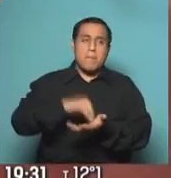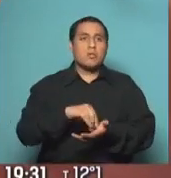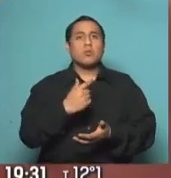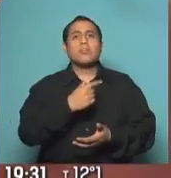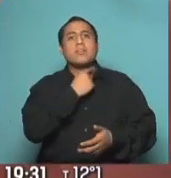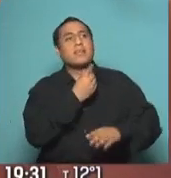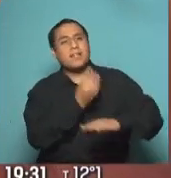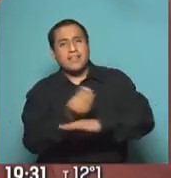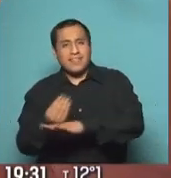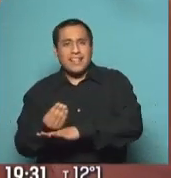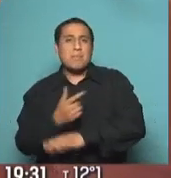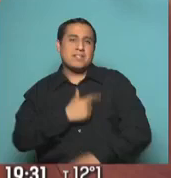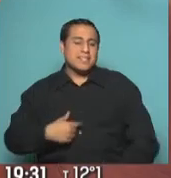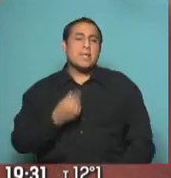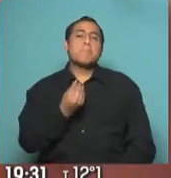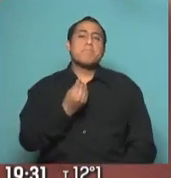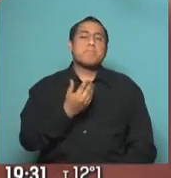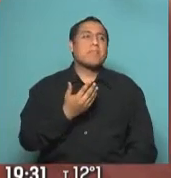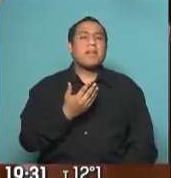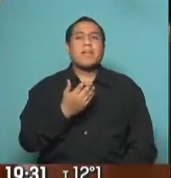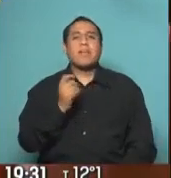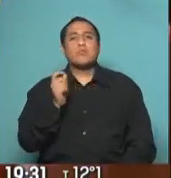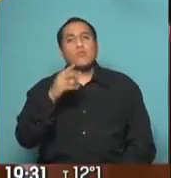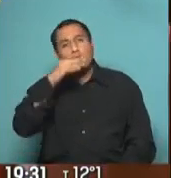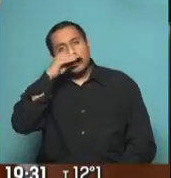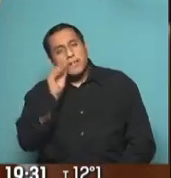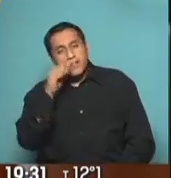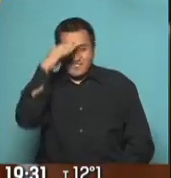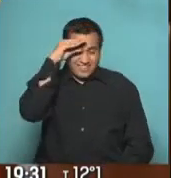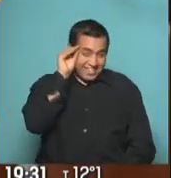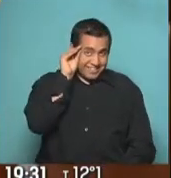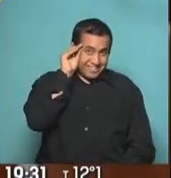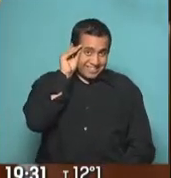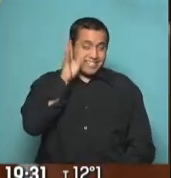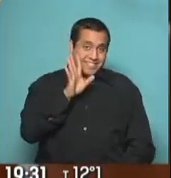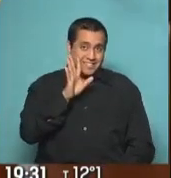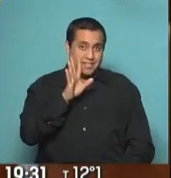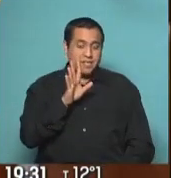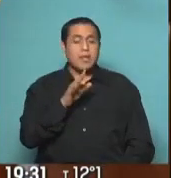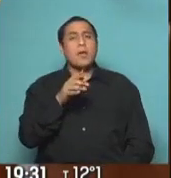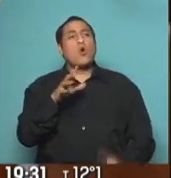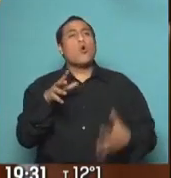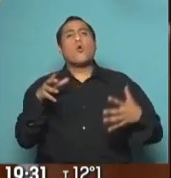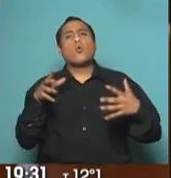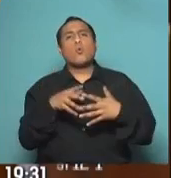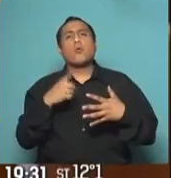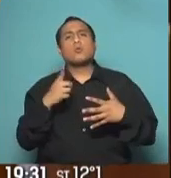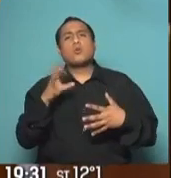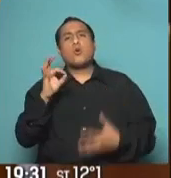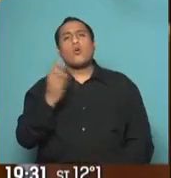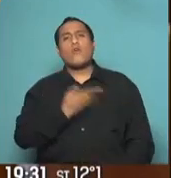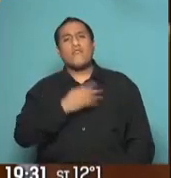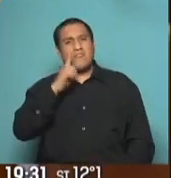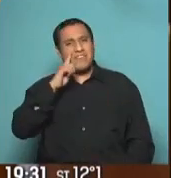de fernando fernández y el oficialismo va con la misma boleta pero si miramos los actores que encabezan cada lista